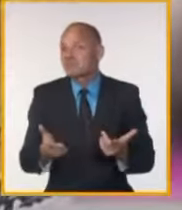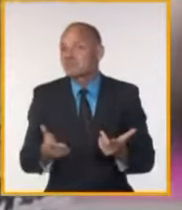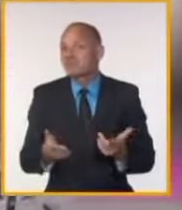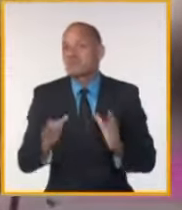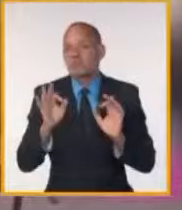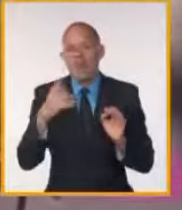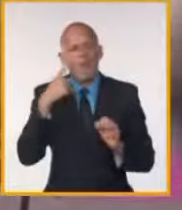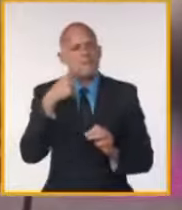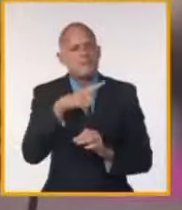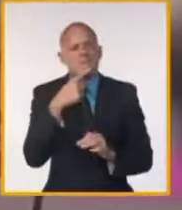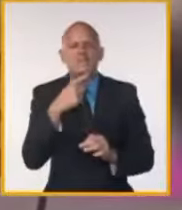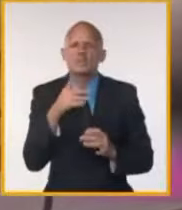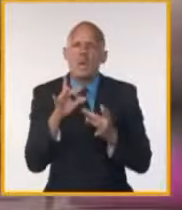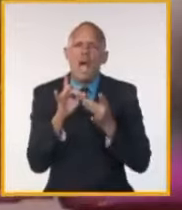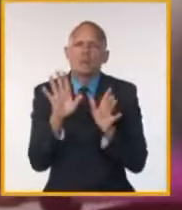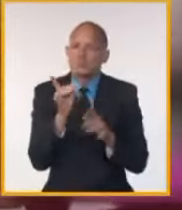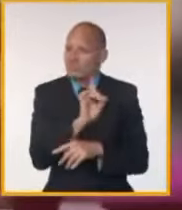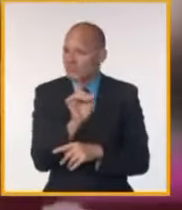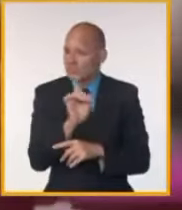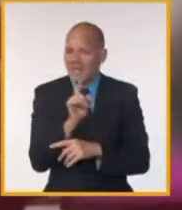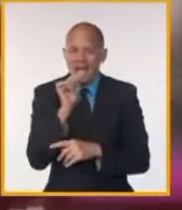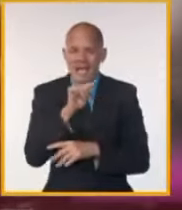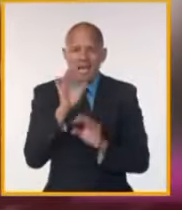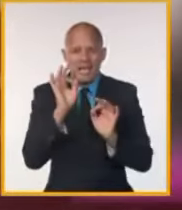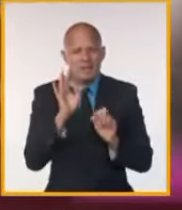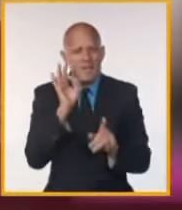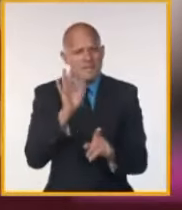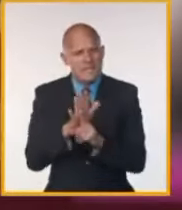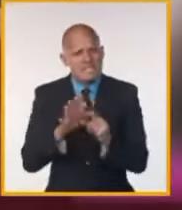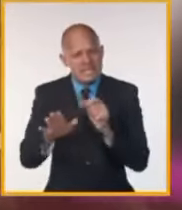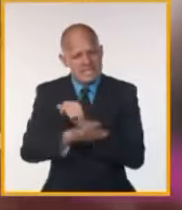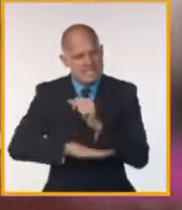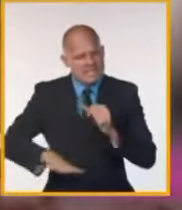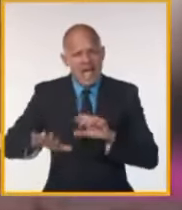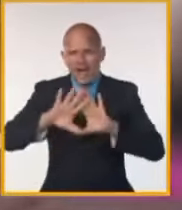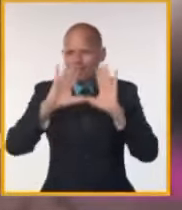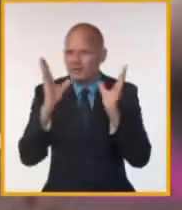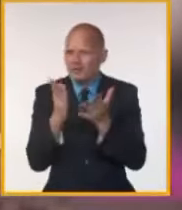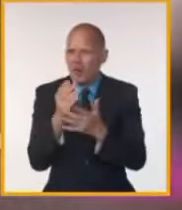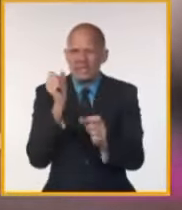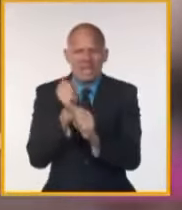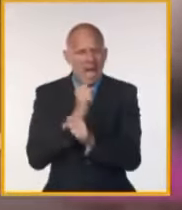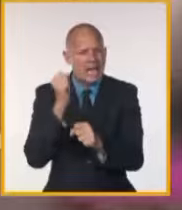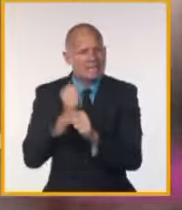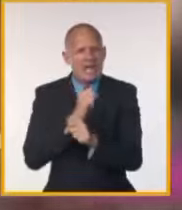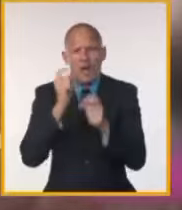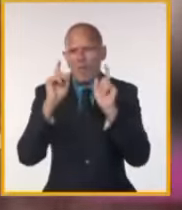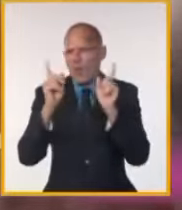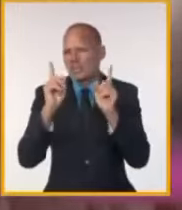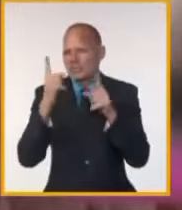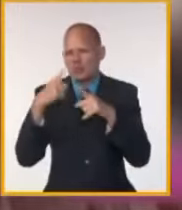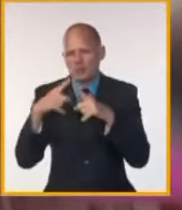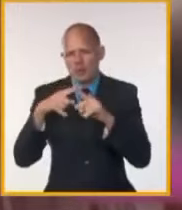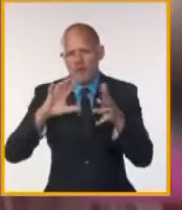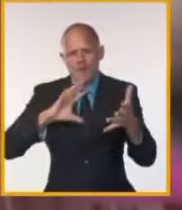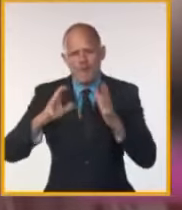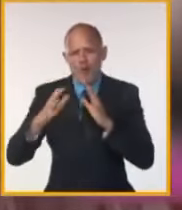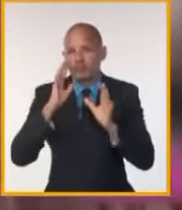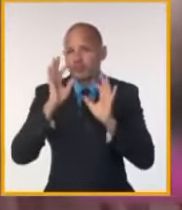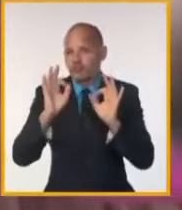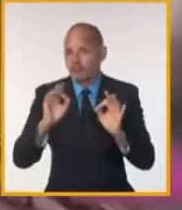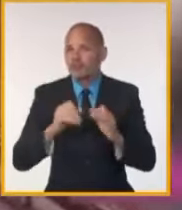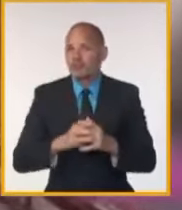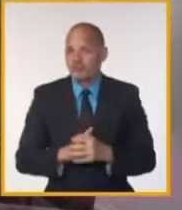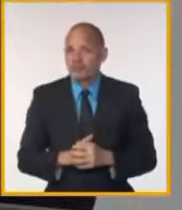día sino un trabajo de base político que que sí contrariamente a lo que lo que